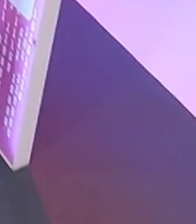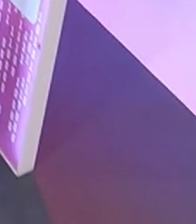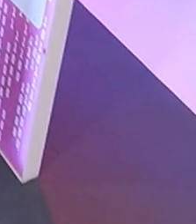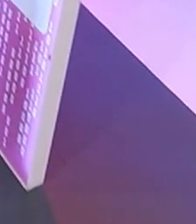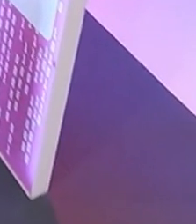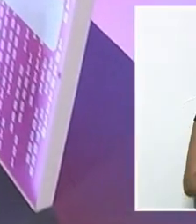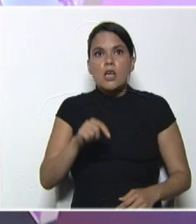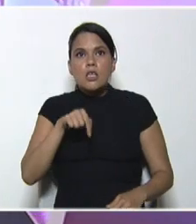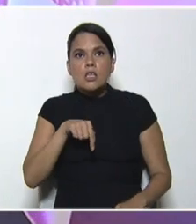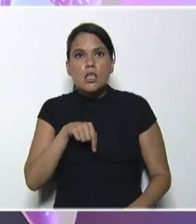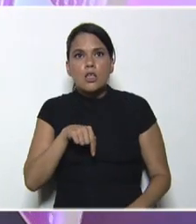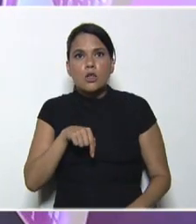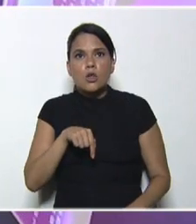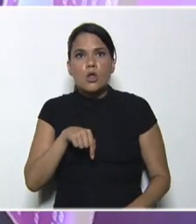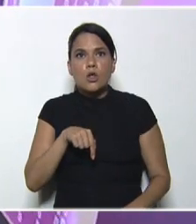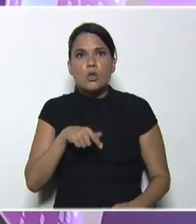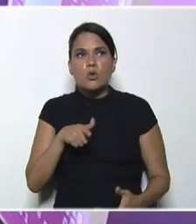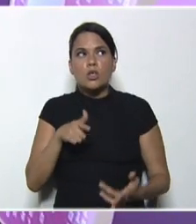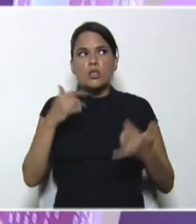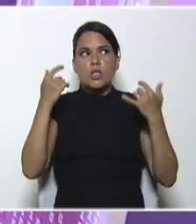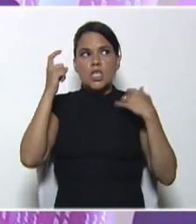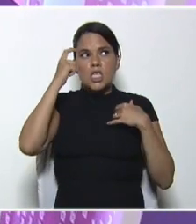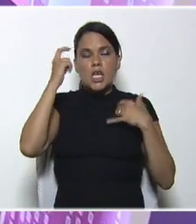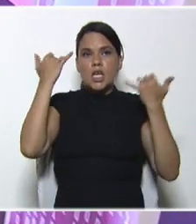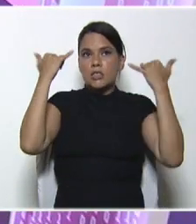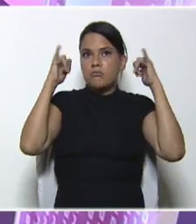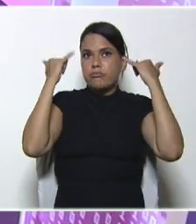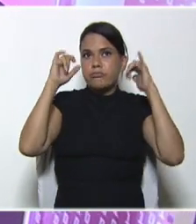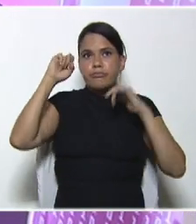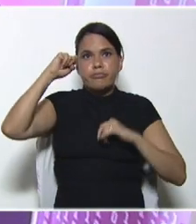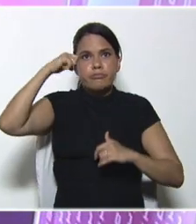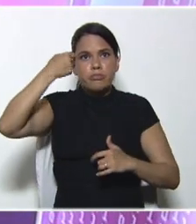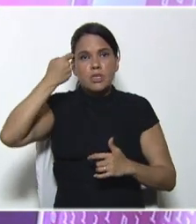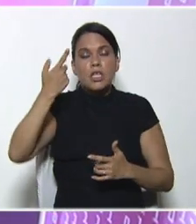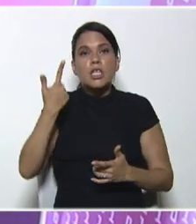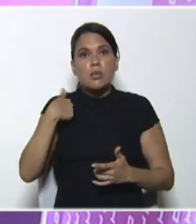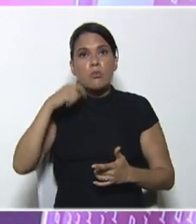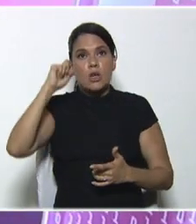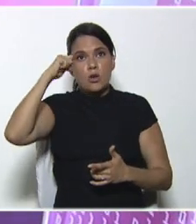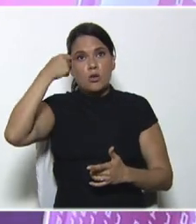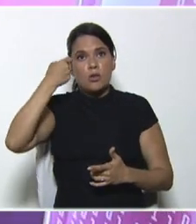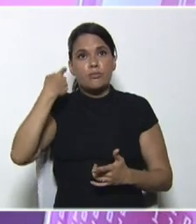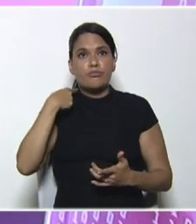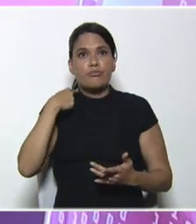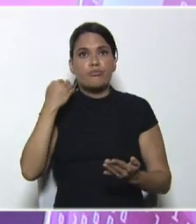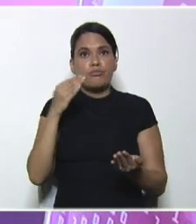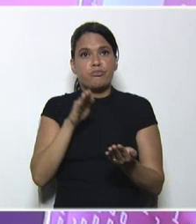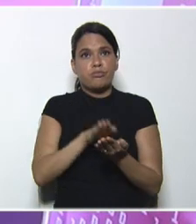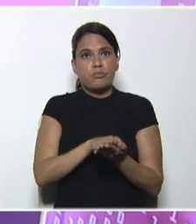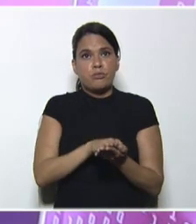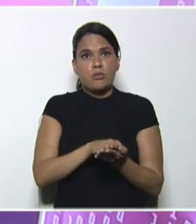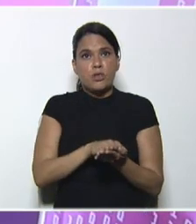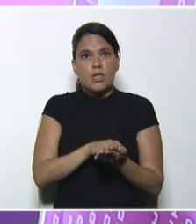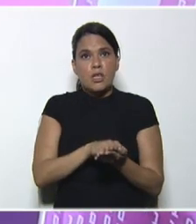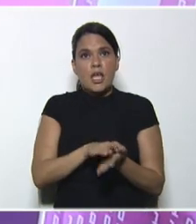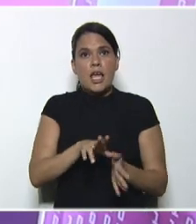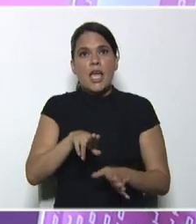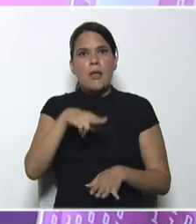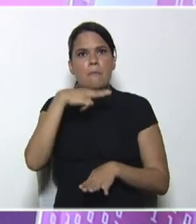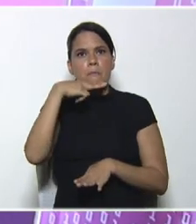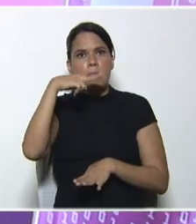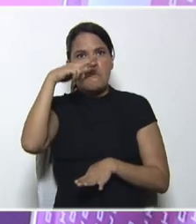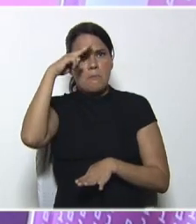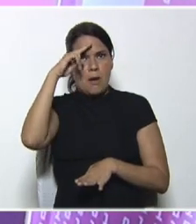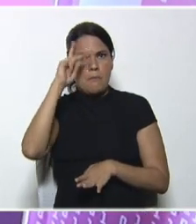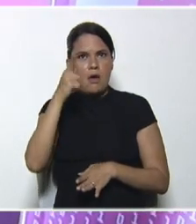Y dentro de nuestras efemérides de este día tenemos que conmemorar el fallecimiento de don Juan Vicente Bolívar